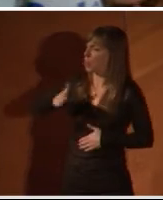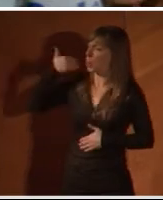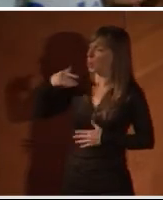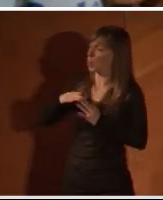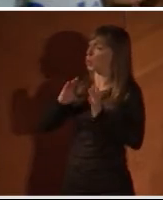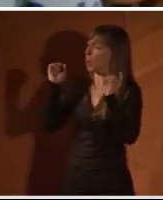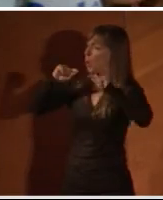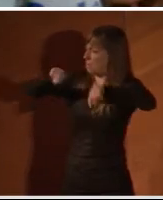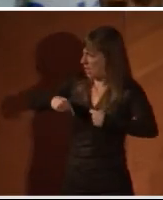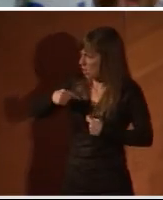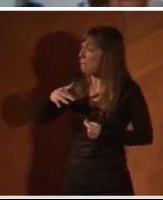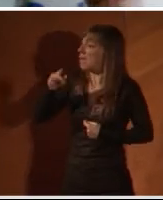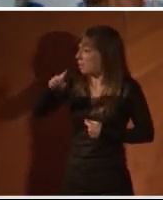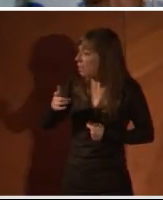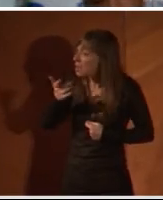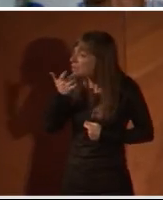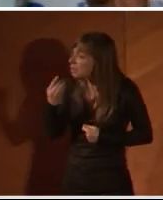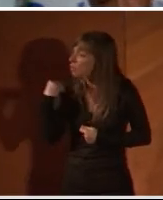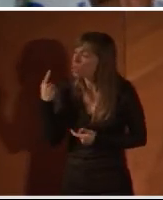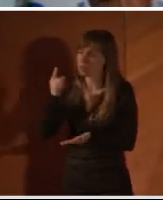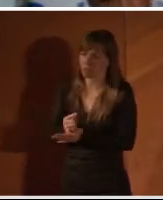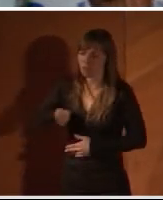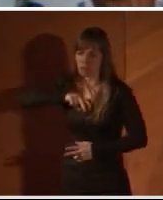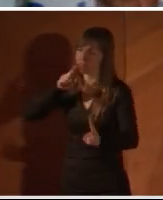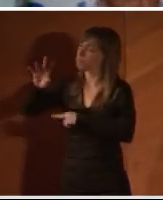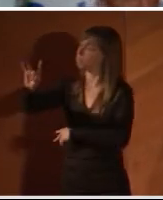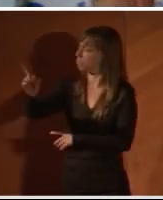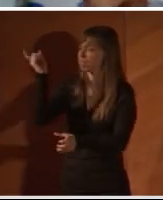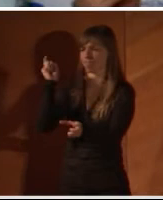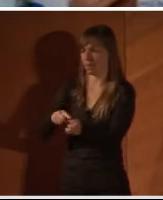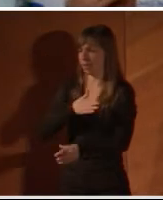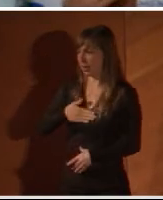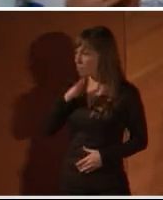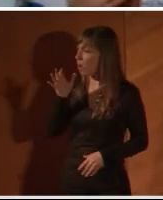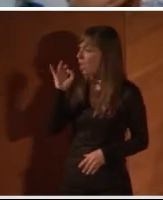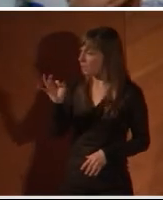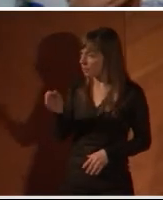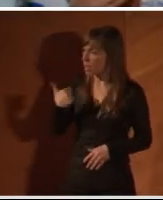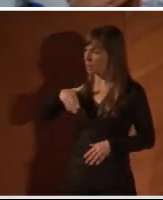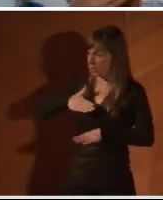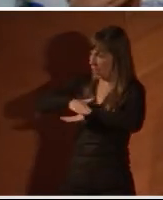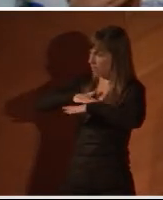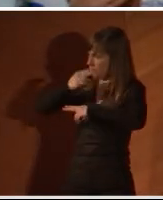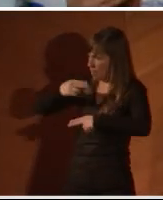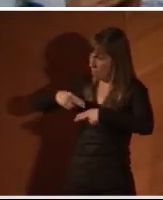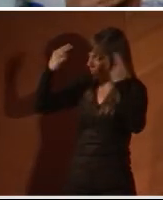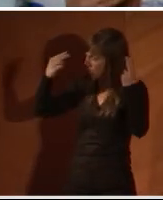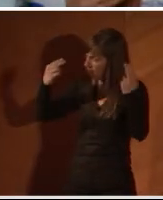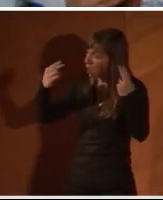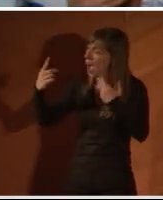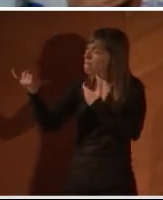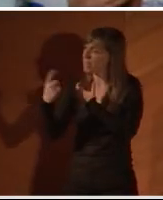firmaríamos otra vez, porque realmente entendemos que la cooperación entre las administraciones públicas es algo